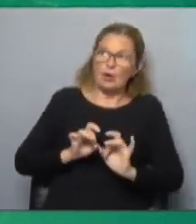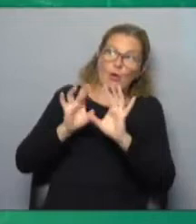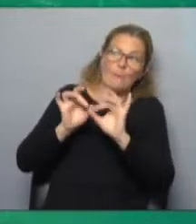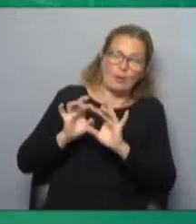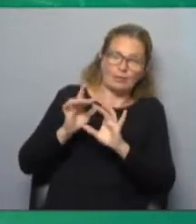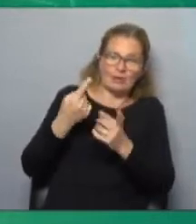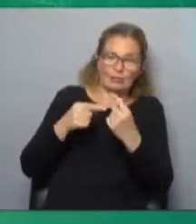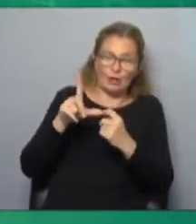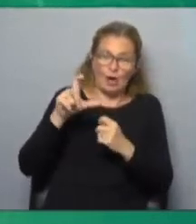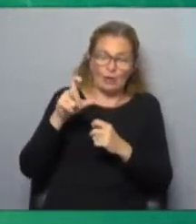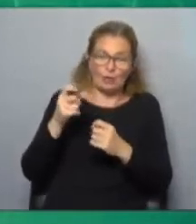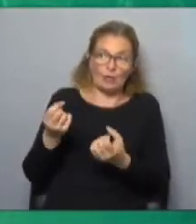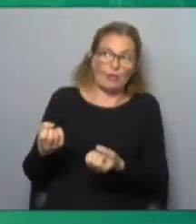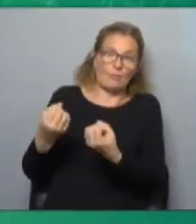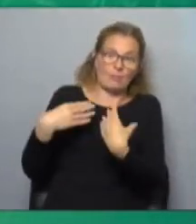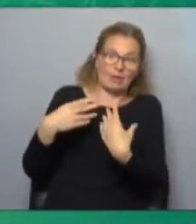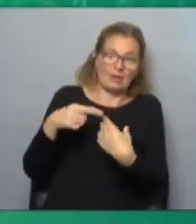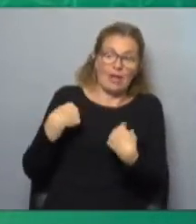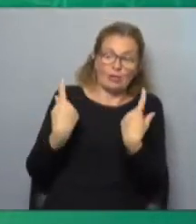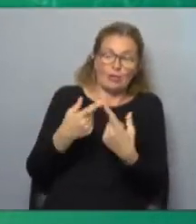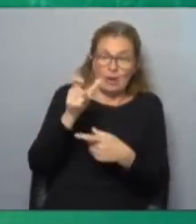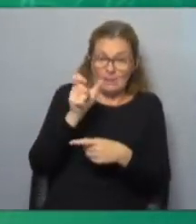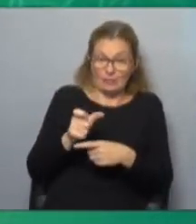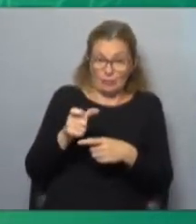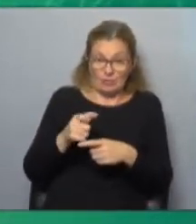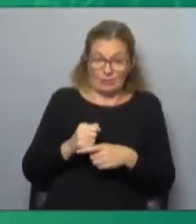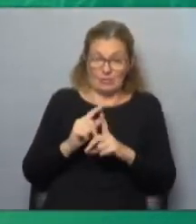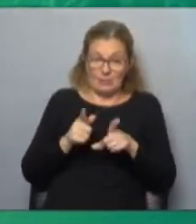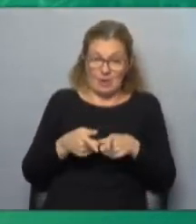y obviamente a los que se importan y a la población en su conjunto.